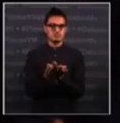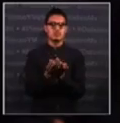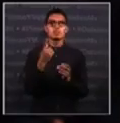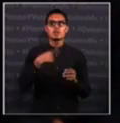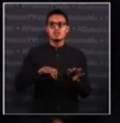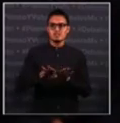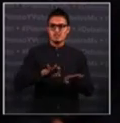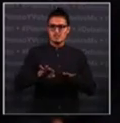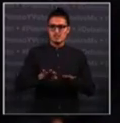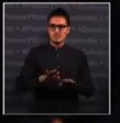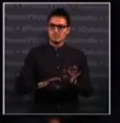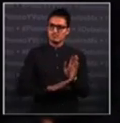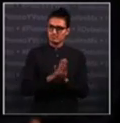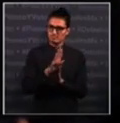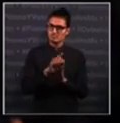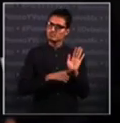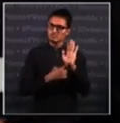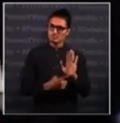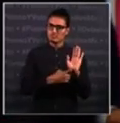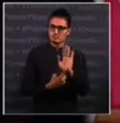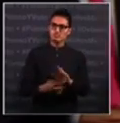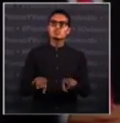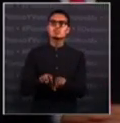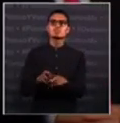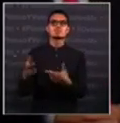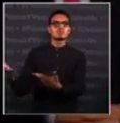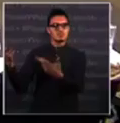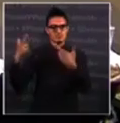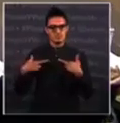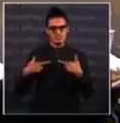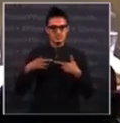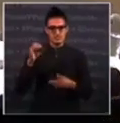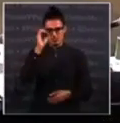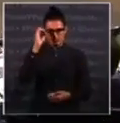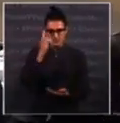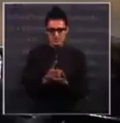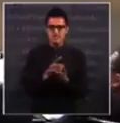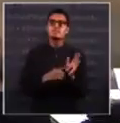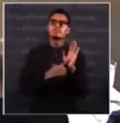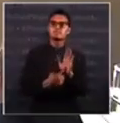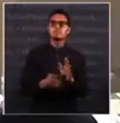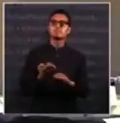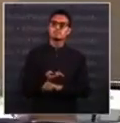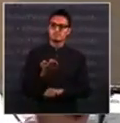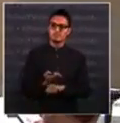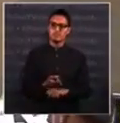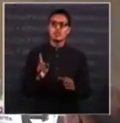trabajo continuo, que nos ha regalado la oportunidad de servir a nuestro Estado, en la trinchera que nos ha